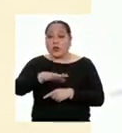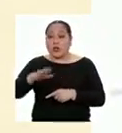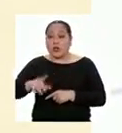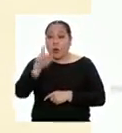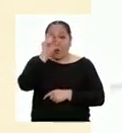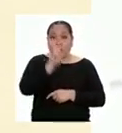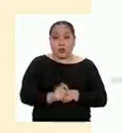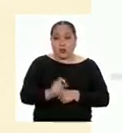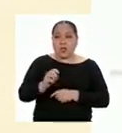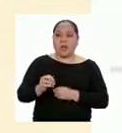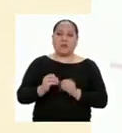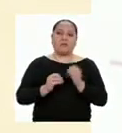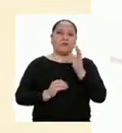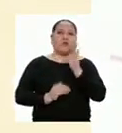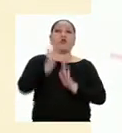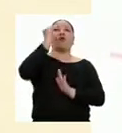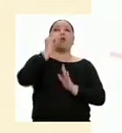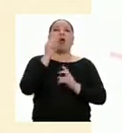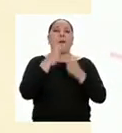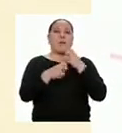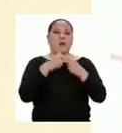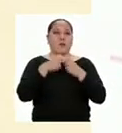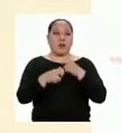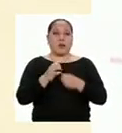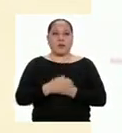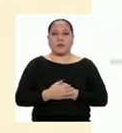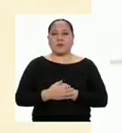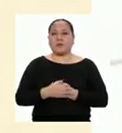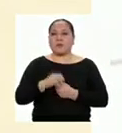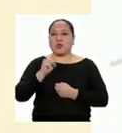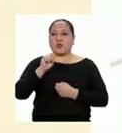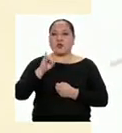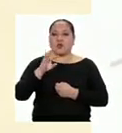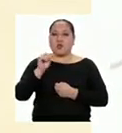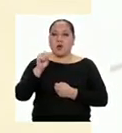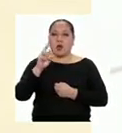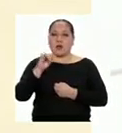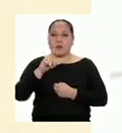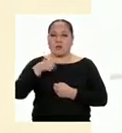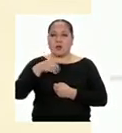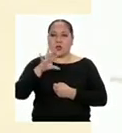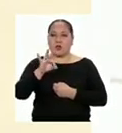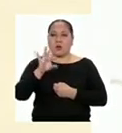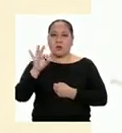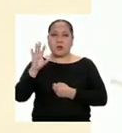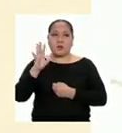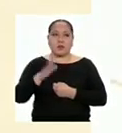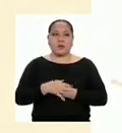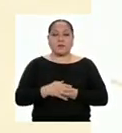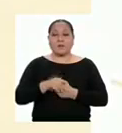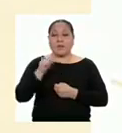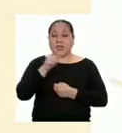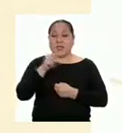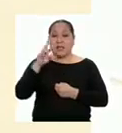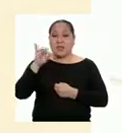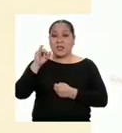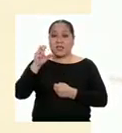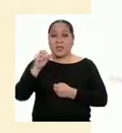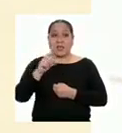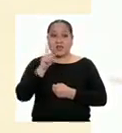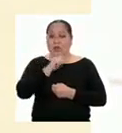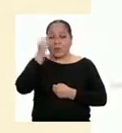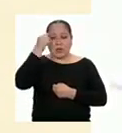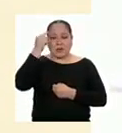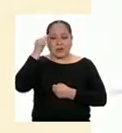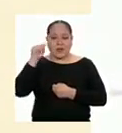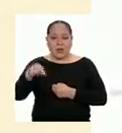los problemas y adversidades de la vida. Suárez, 1995. La resiliencia no puede ser pensada como un atributo con